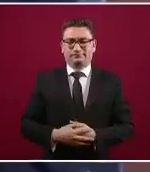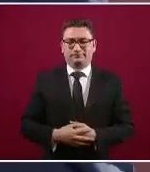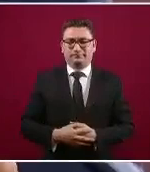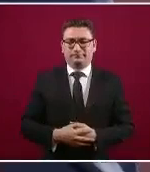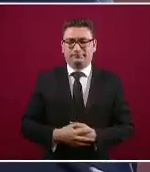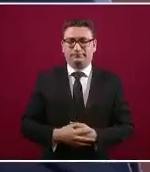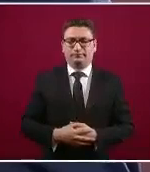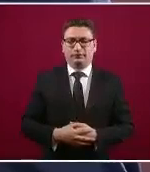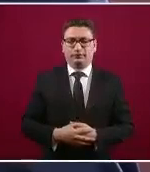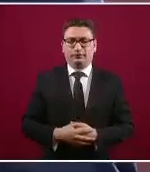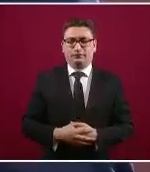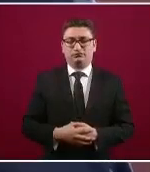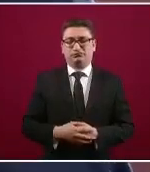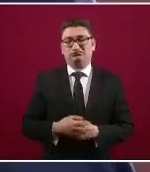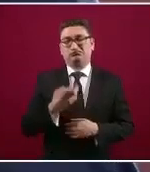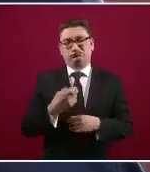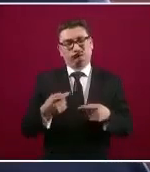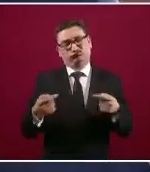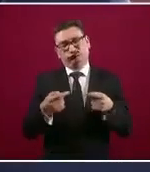Hubo una separación,